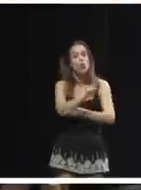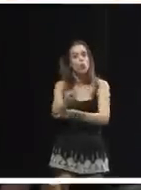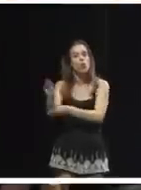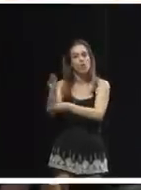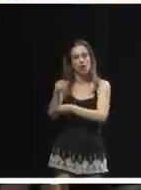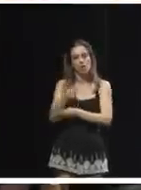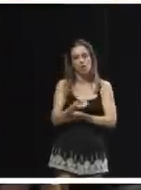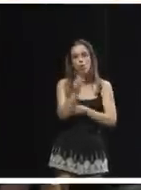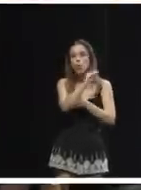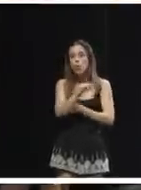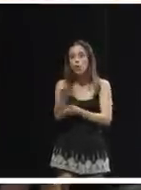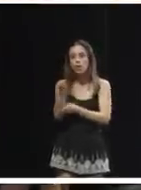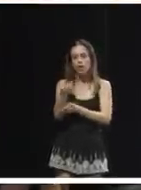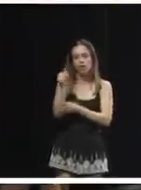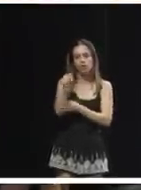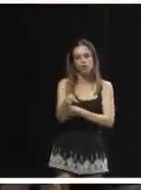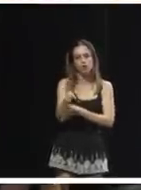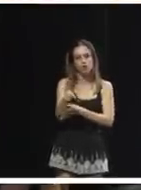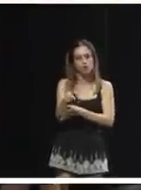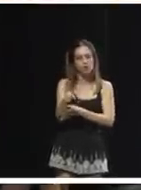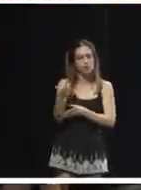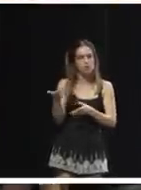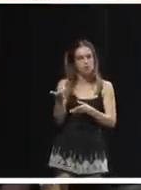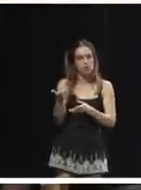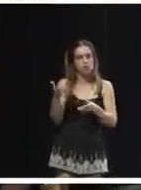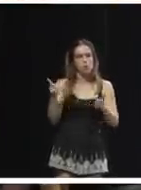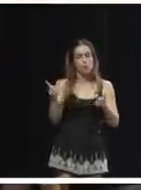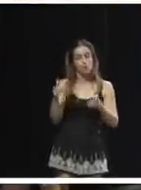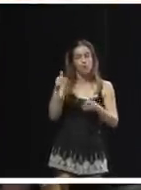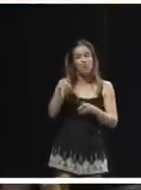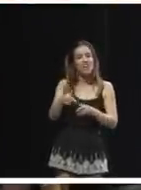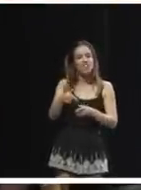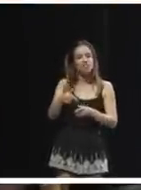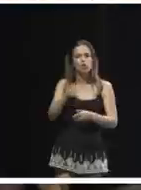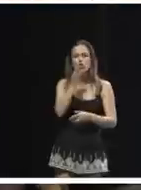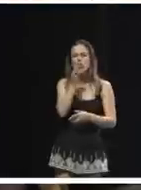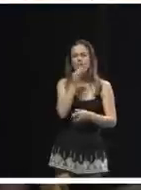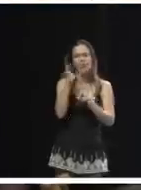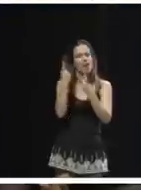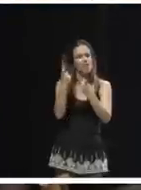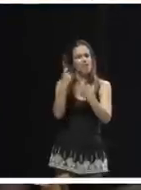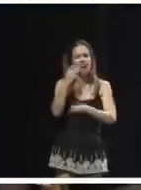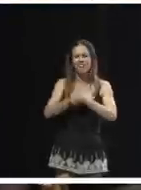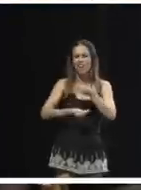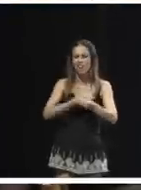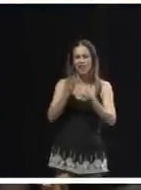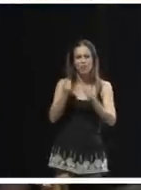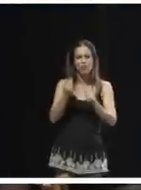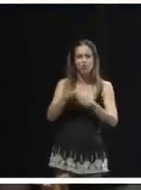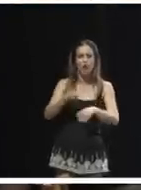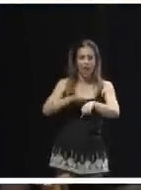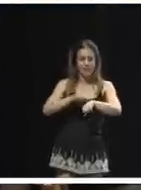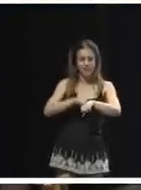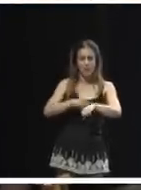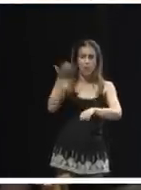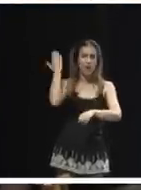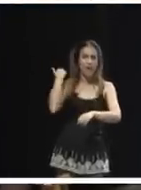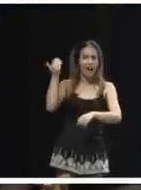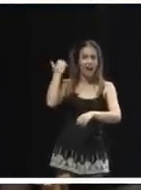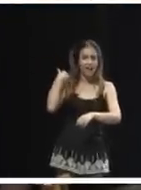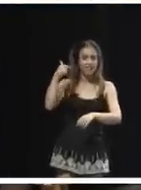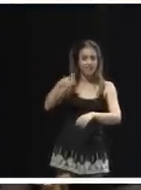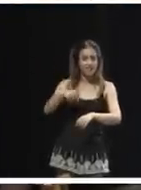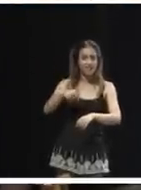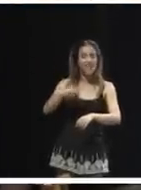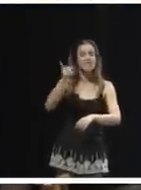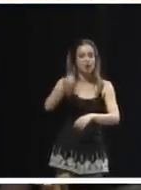La revolución pendiente tiene que ver con los cuidados, tiene que ver con el tiempo del que hablé antes, pero también con